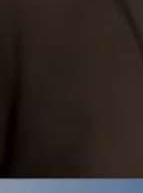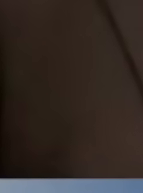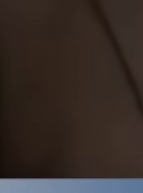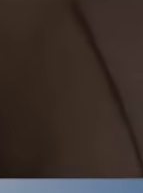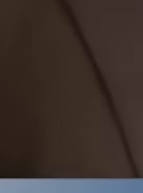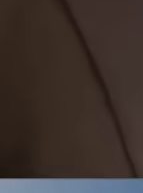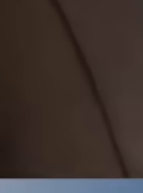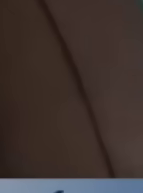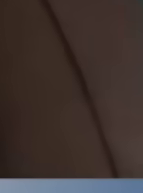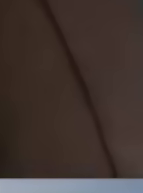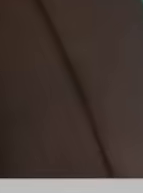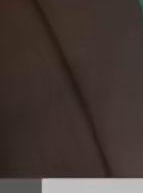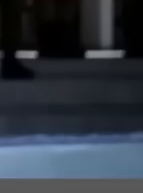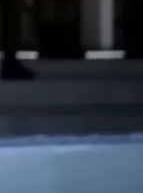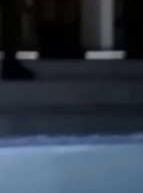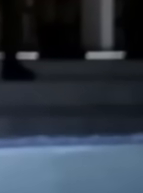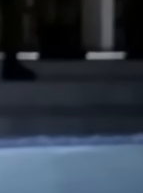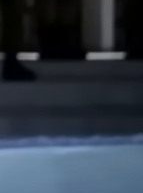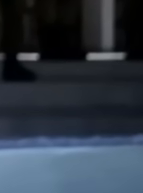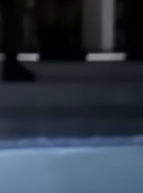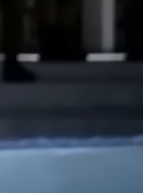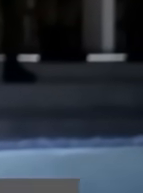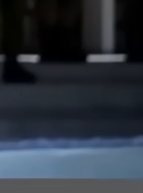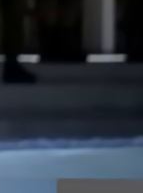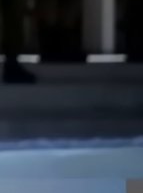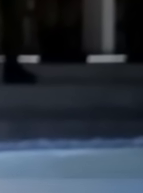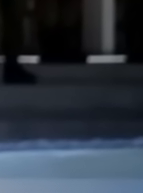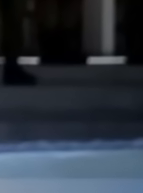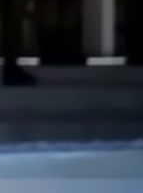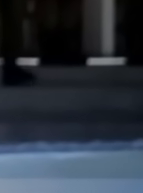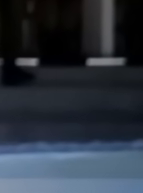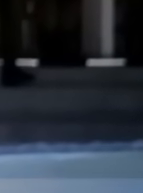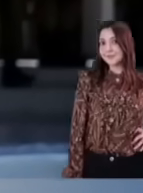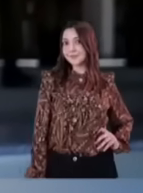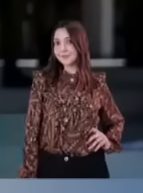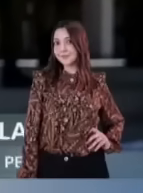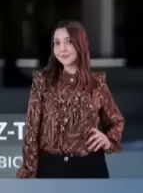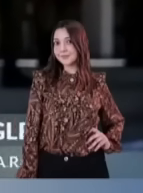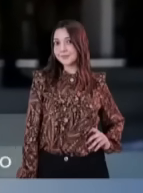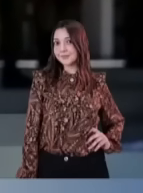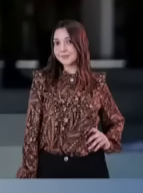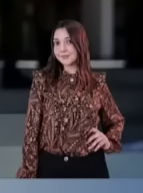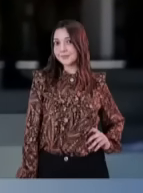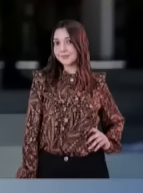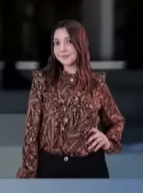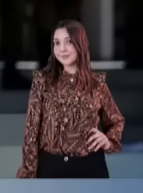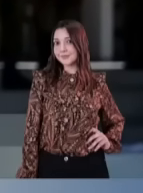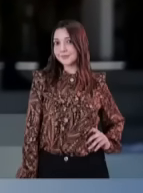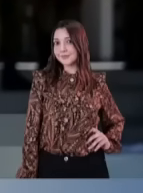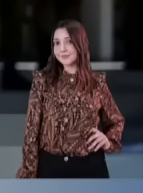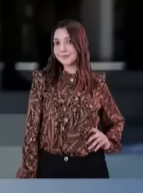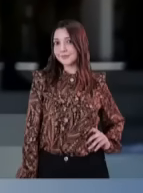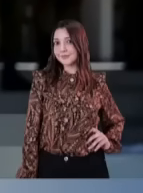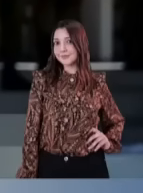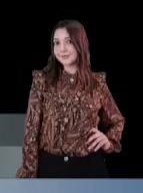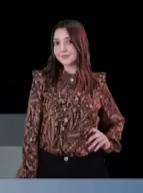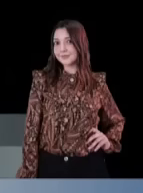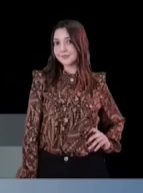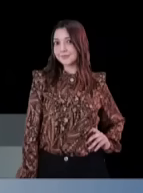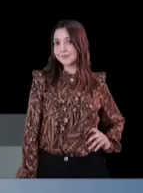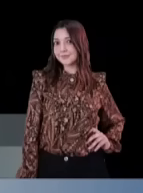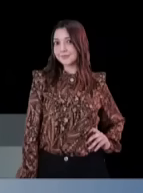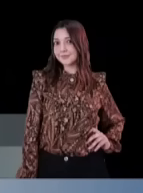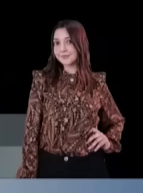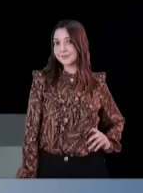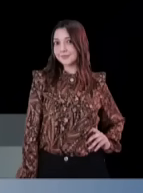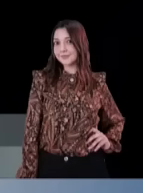Y claro, serían cambios enfocados principalmente en Apruebo Dignidad, que es una de las coaliciones del presidente Gabriel